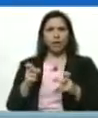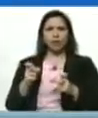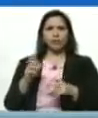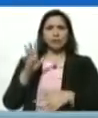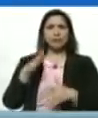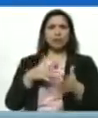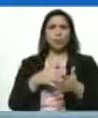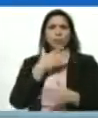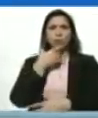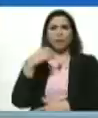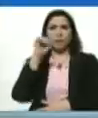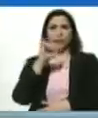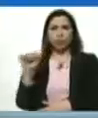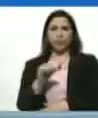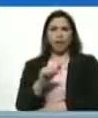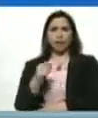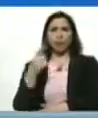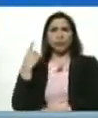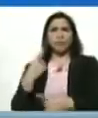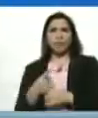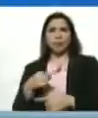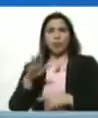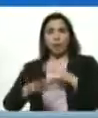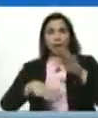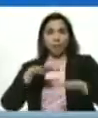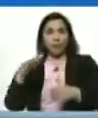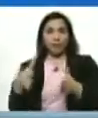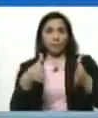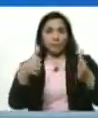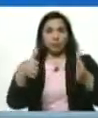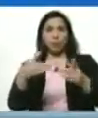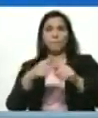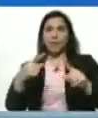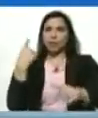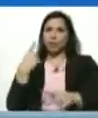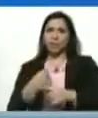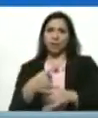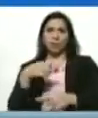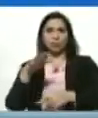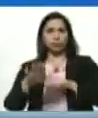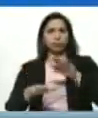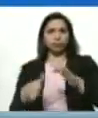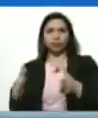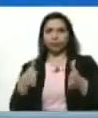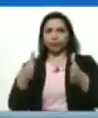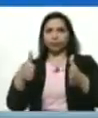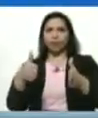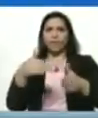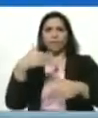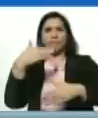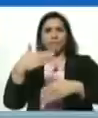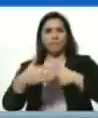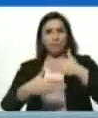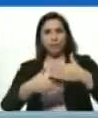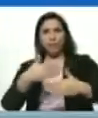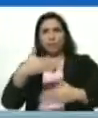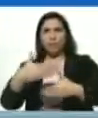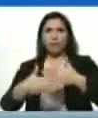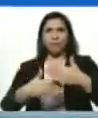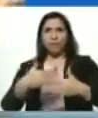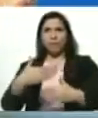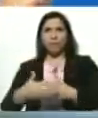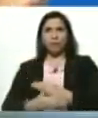porque hay que transitar un camino pero hay que transitar lo de manera gradual paso a